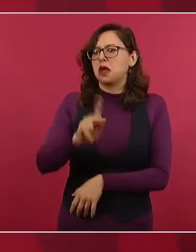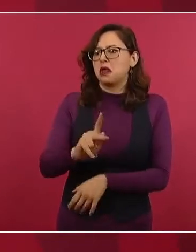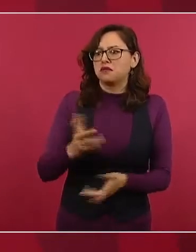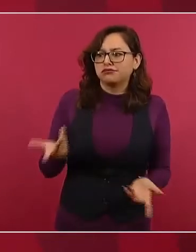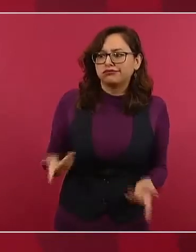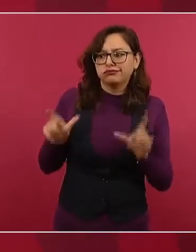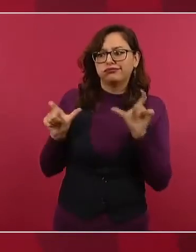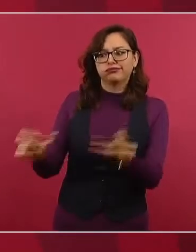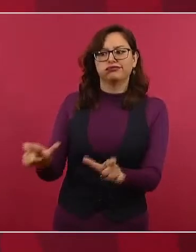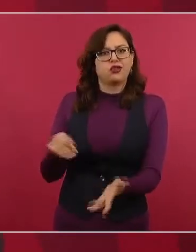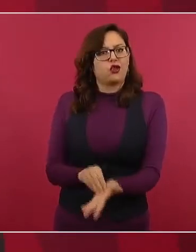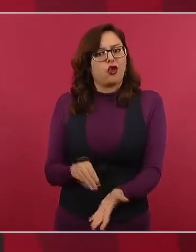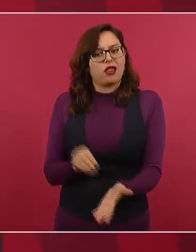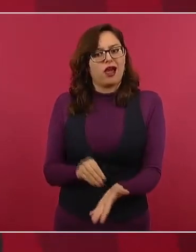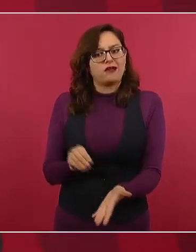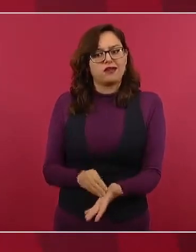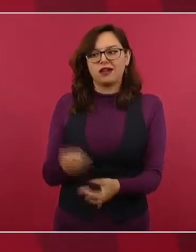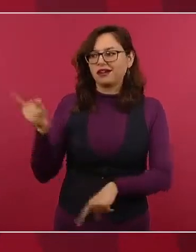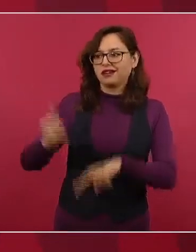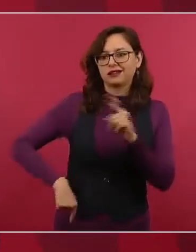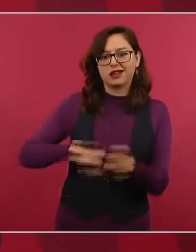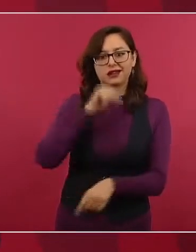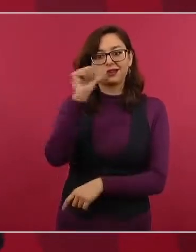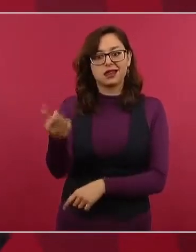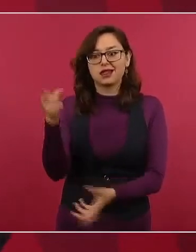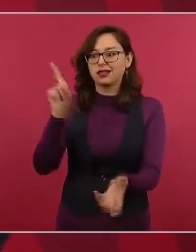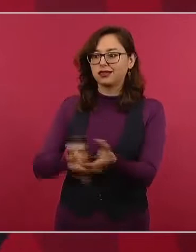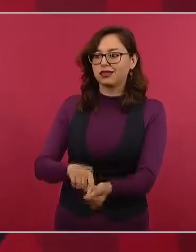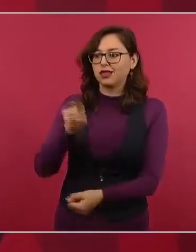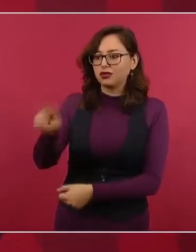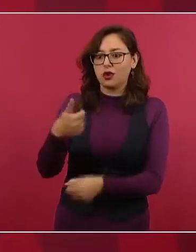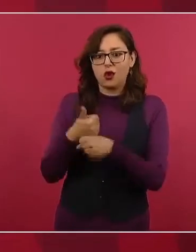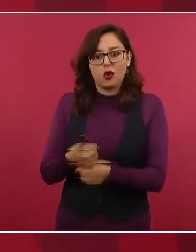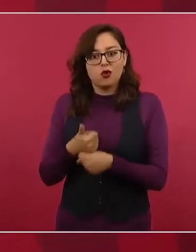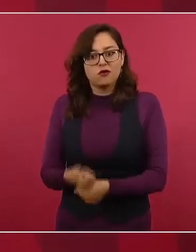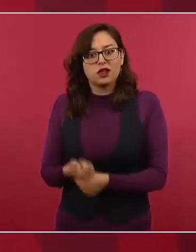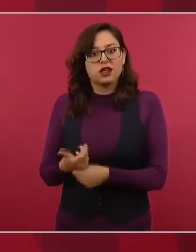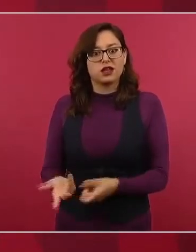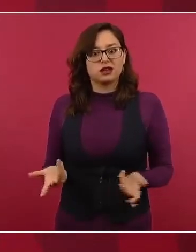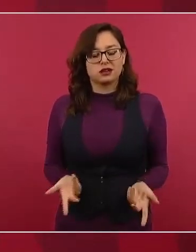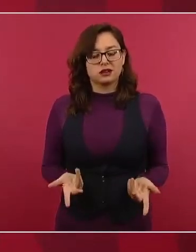de calificar injusta, no solo al momento de votar.